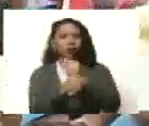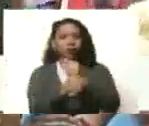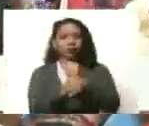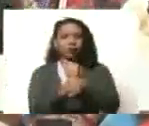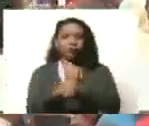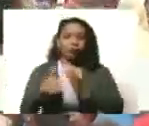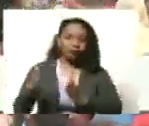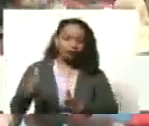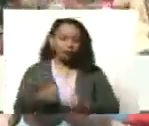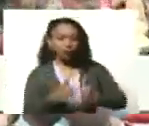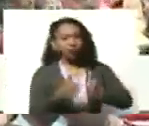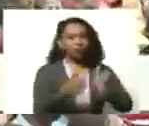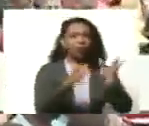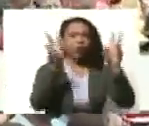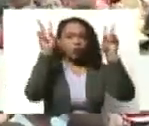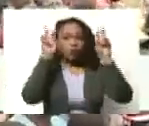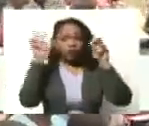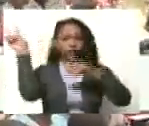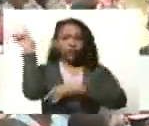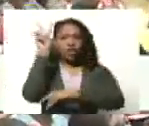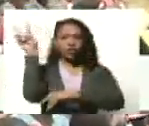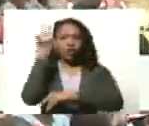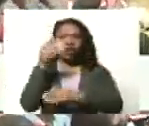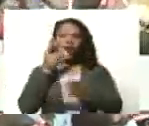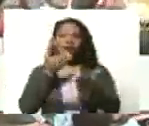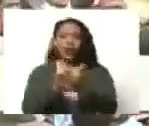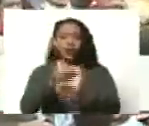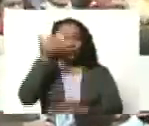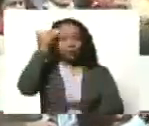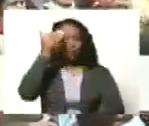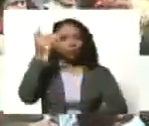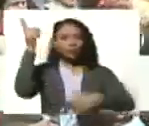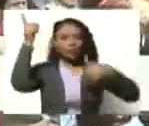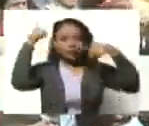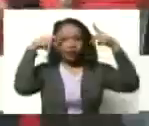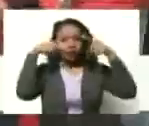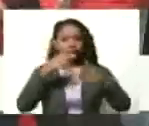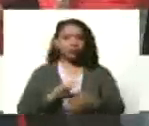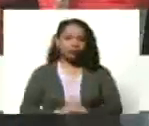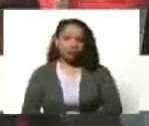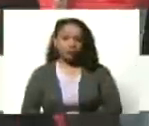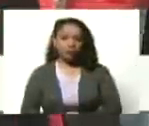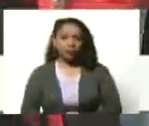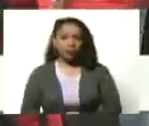el camino de una nueva Venezuela gracias al comandante Hugo Chávez.